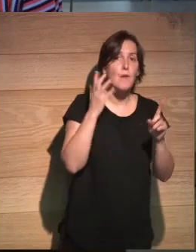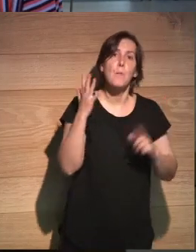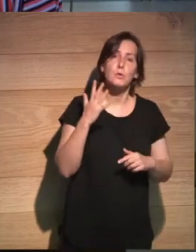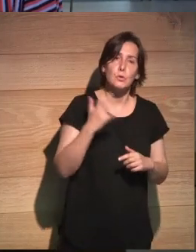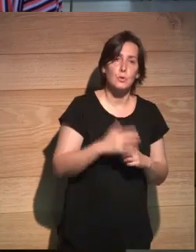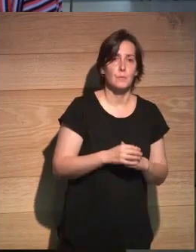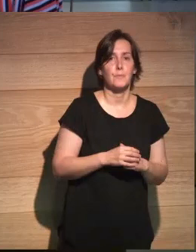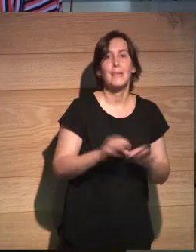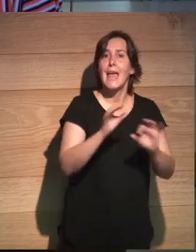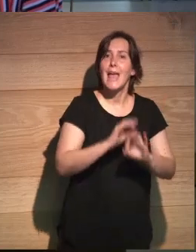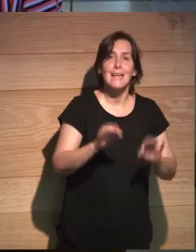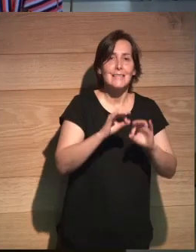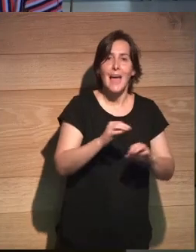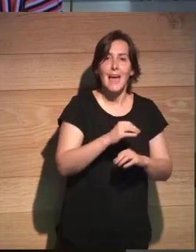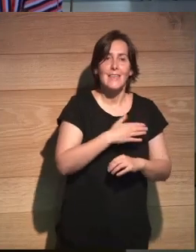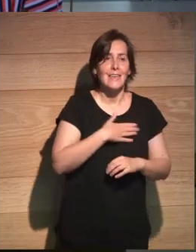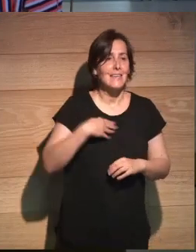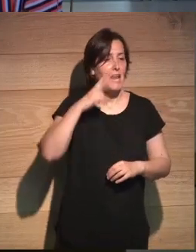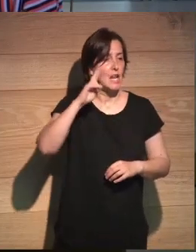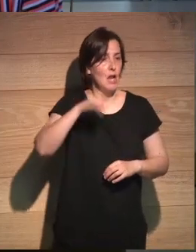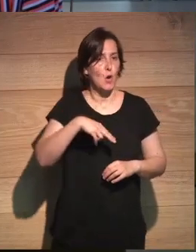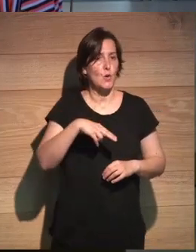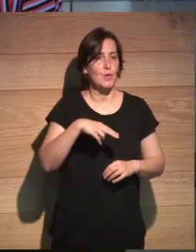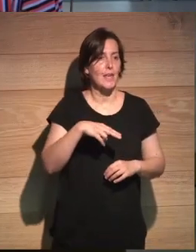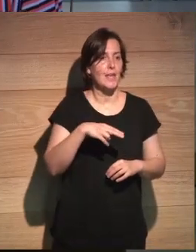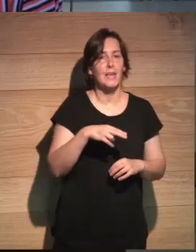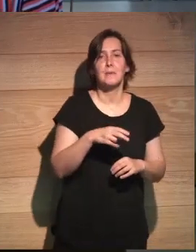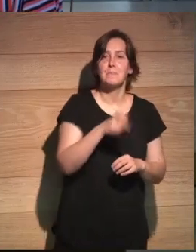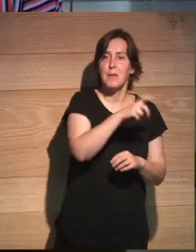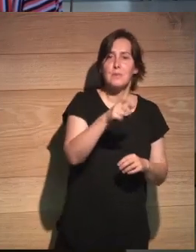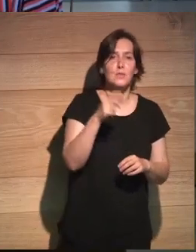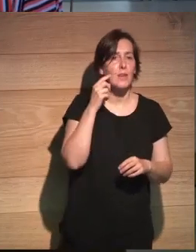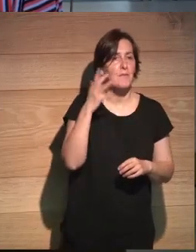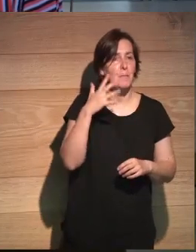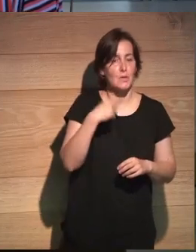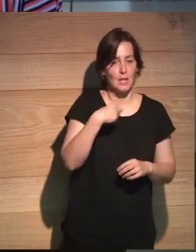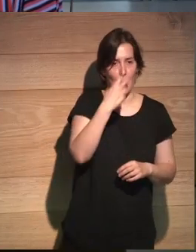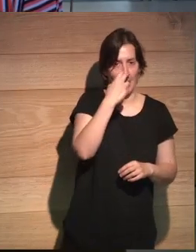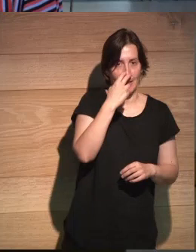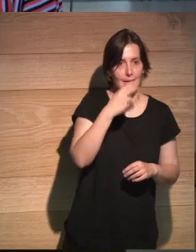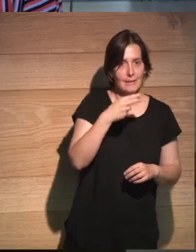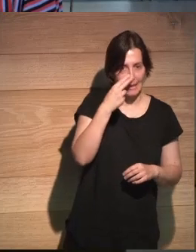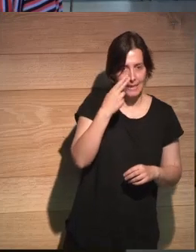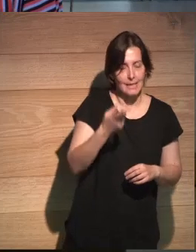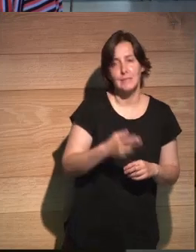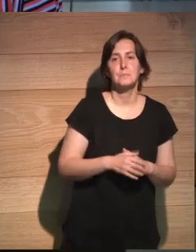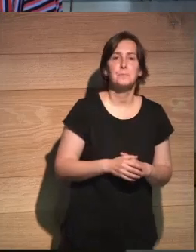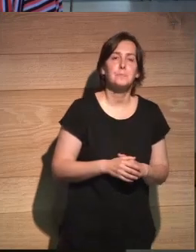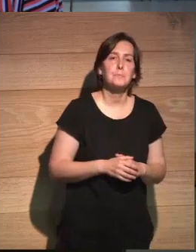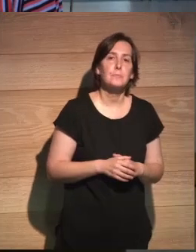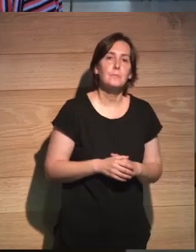¿no? Nadie quería reconocer que le interesaban los famosos, porque ¿quién va a reconocer que le gusta el cotilleo, no? Bueno, pero un reportaje